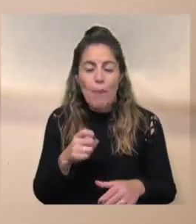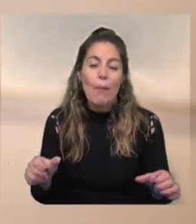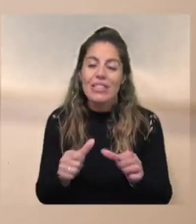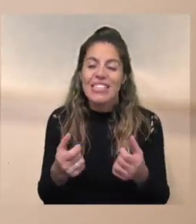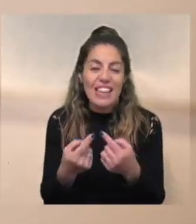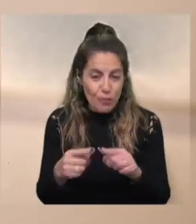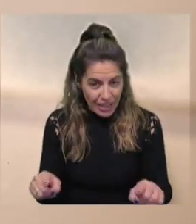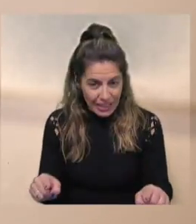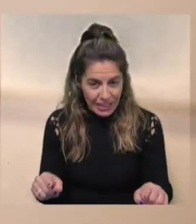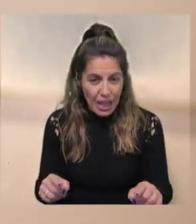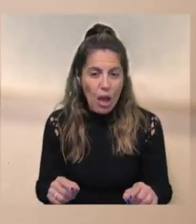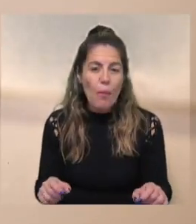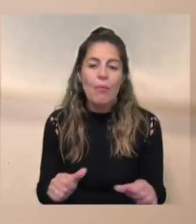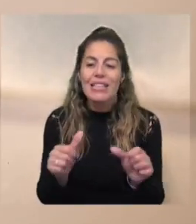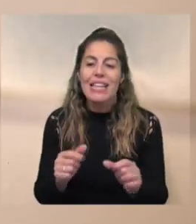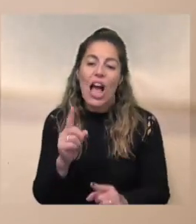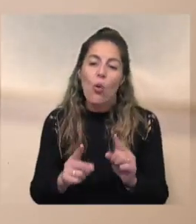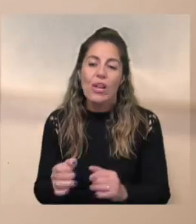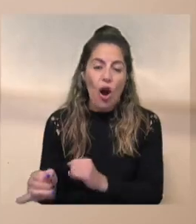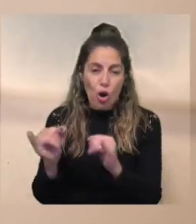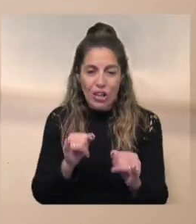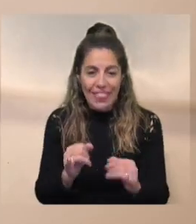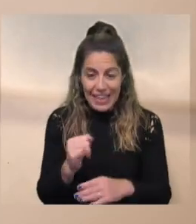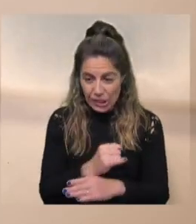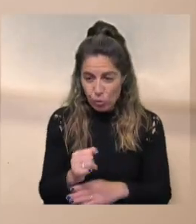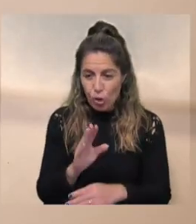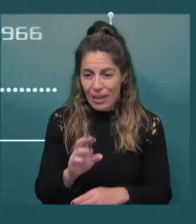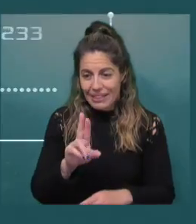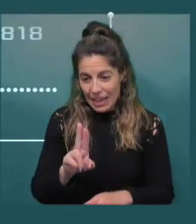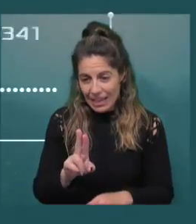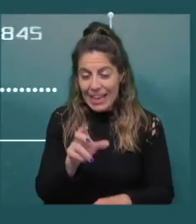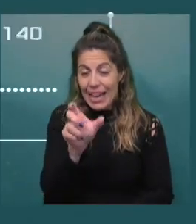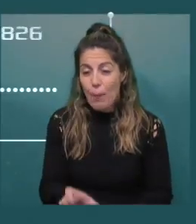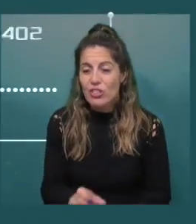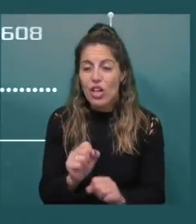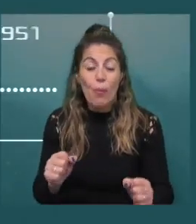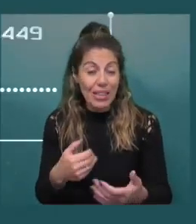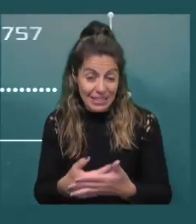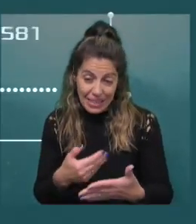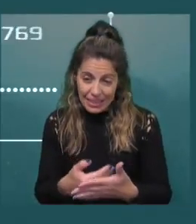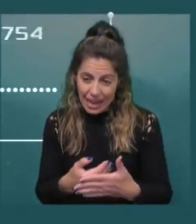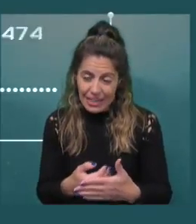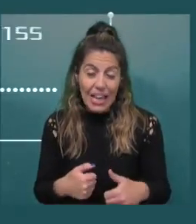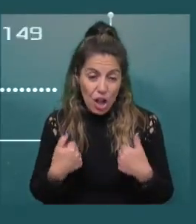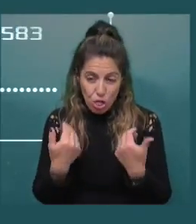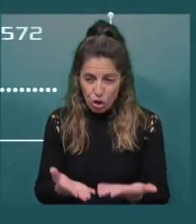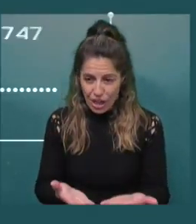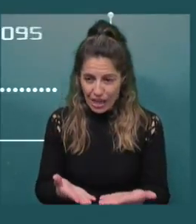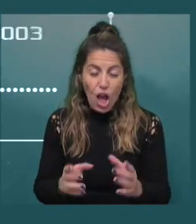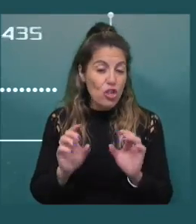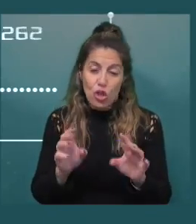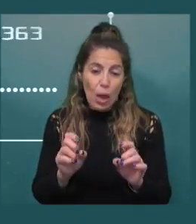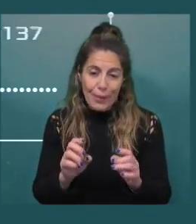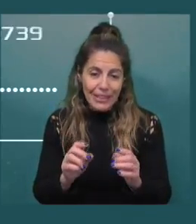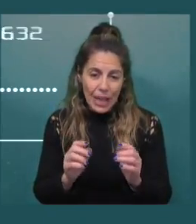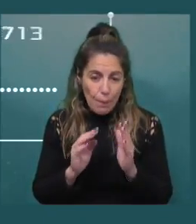Vamos a hacer alguna jornada en el Instituto Pasteur, que la gente se puede acercar y donar solo para el